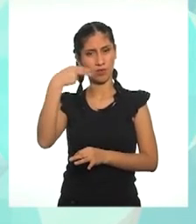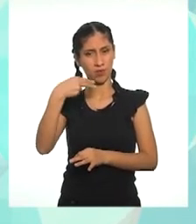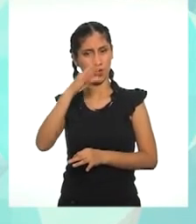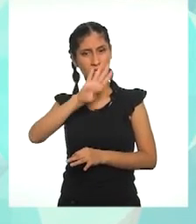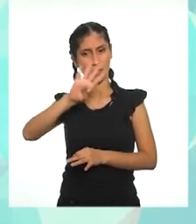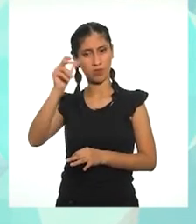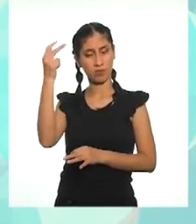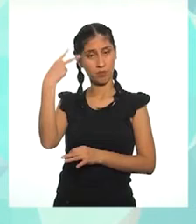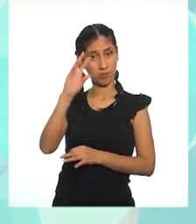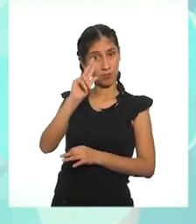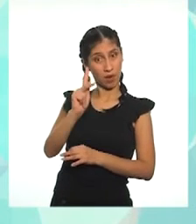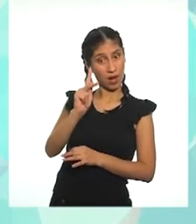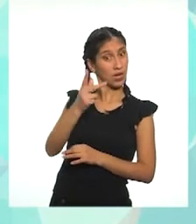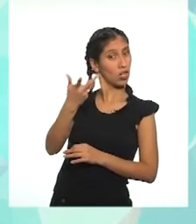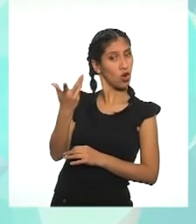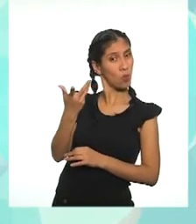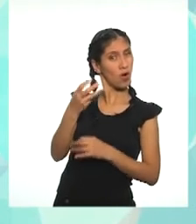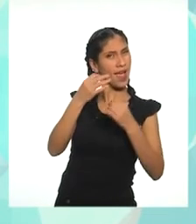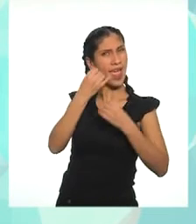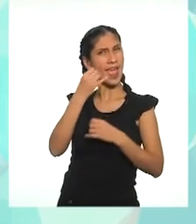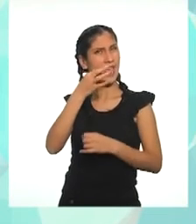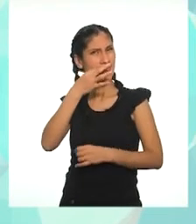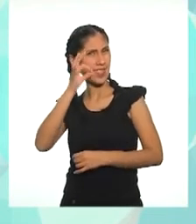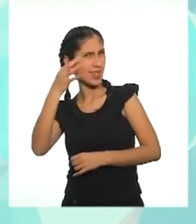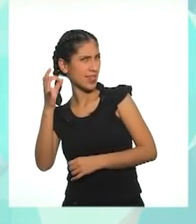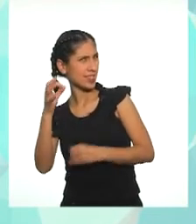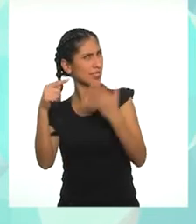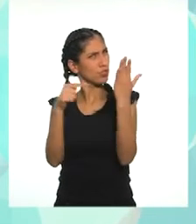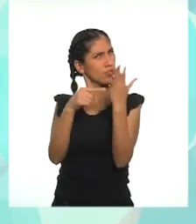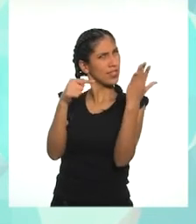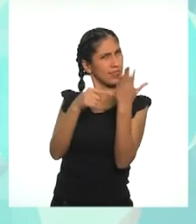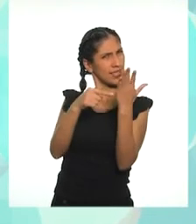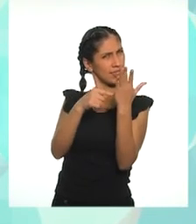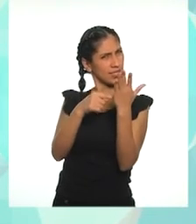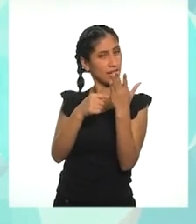La analepsis o flashback en inglés es una técnica